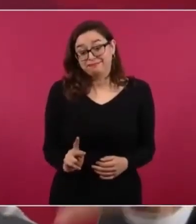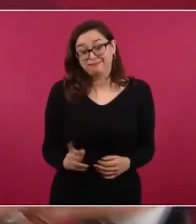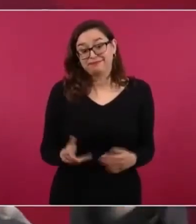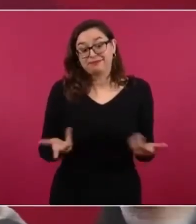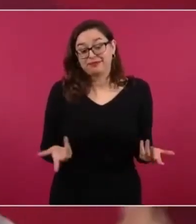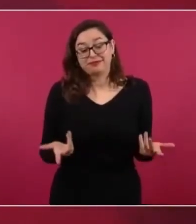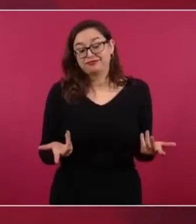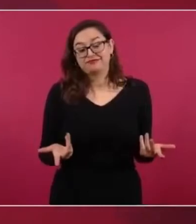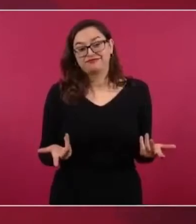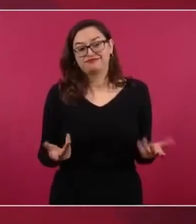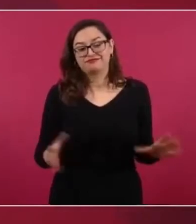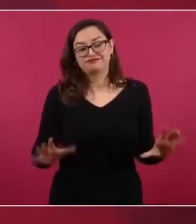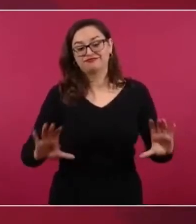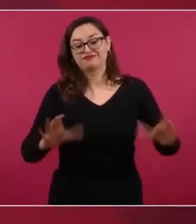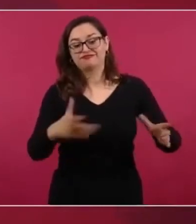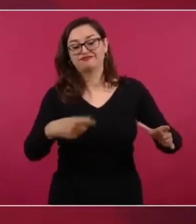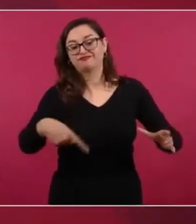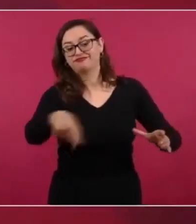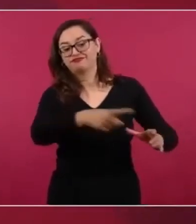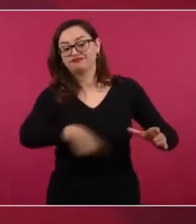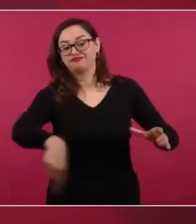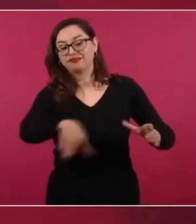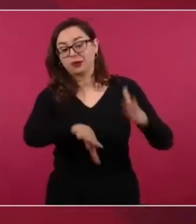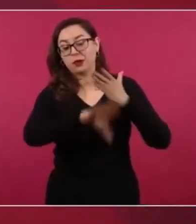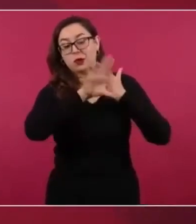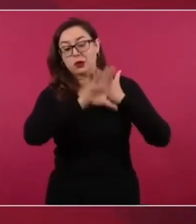lo fueron